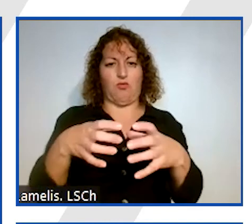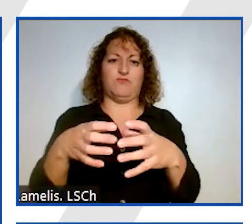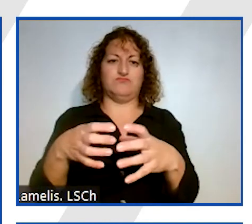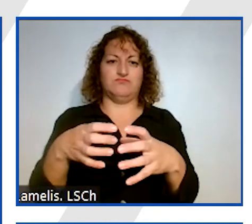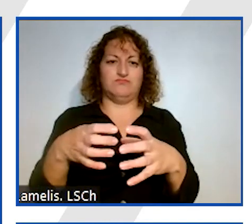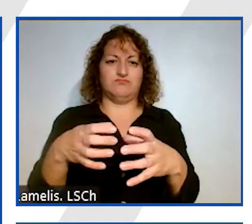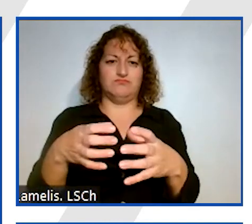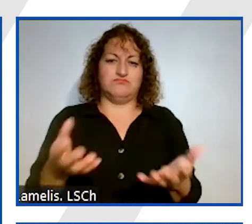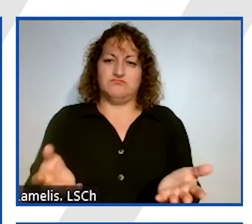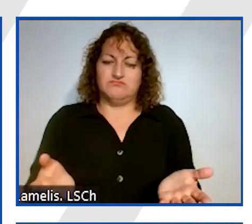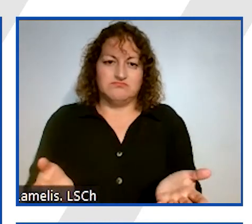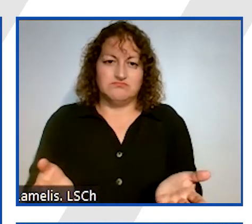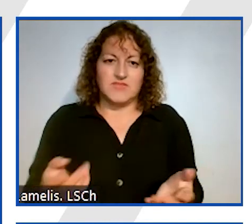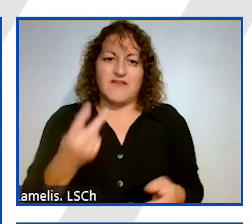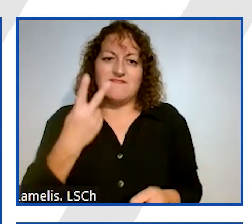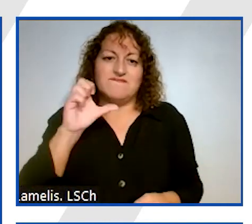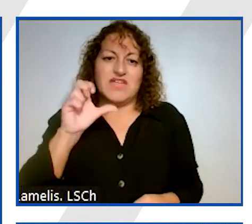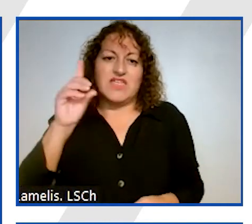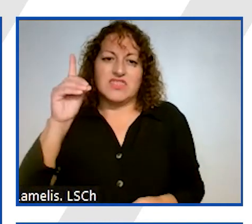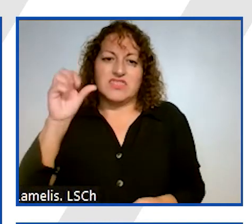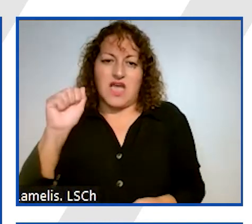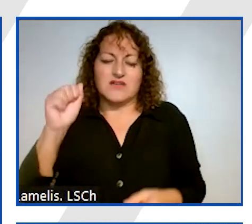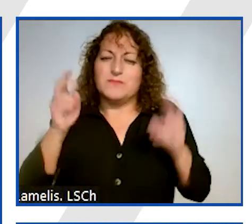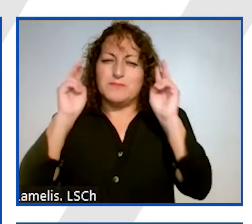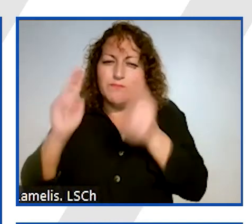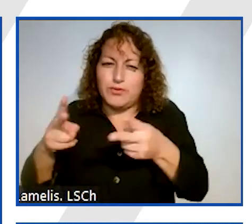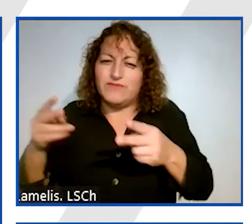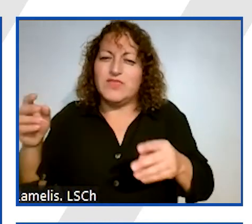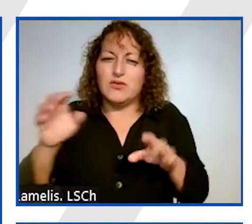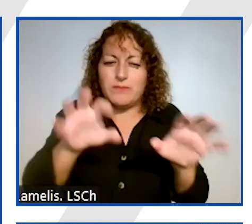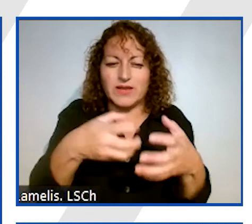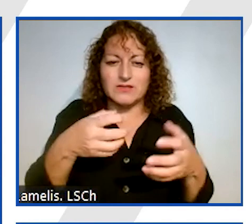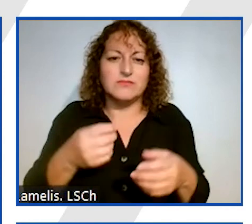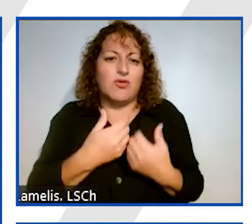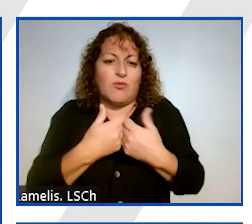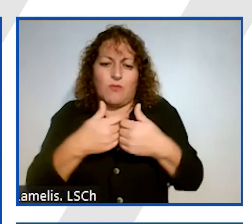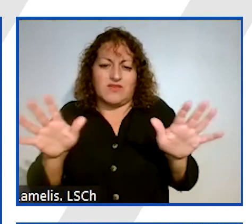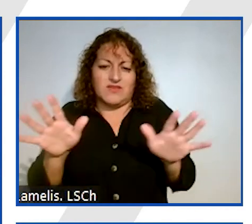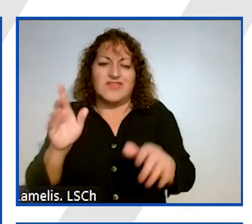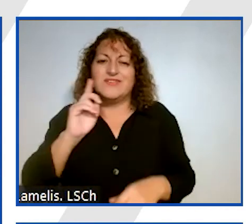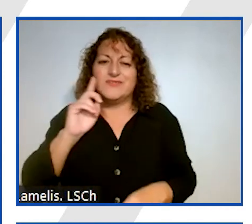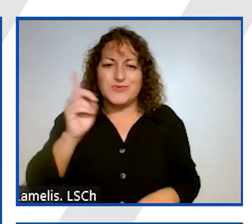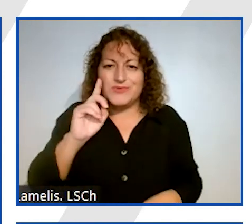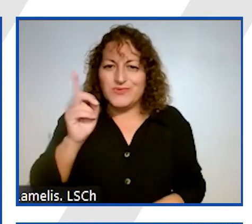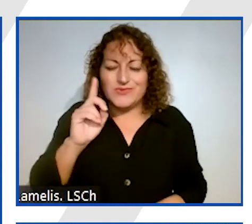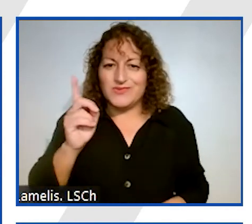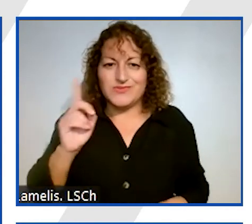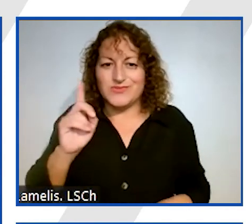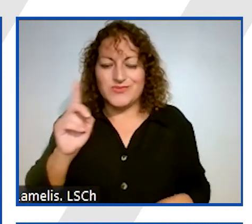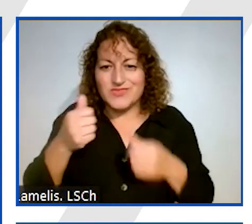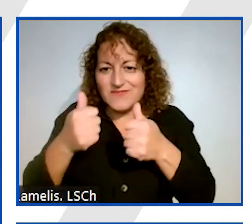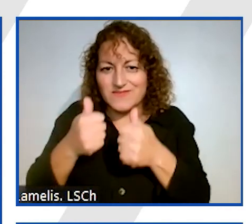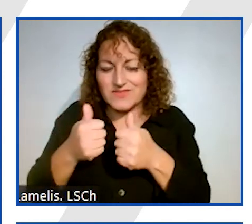veda para esta fecha y listo. Eso es todo lo que necesitan. Y esa medida simplista nos hemos dado cuenta que no es efectiva